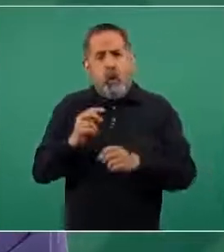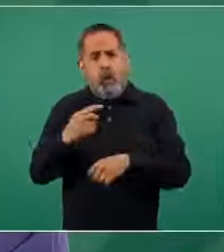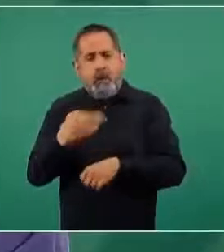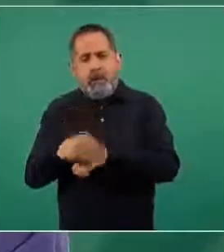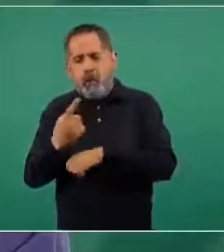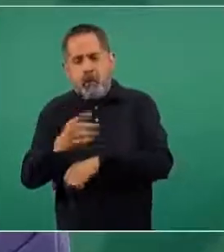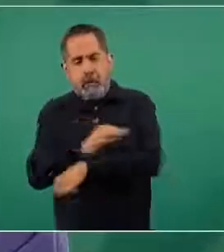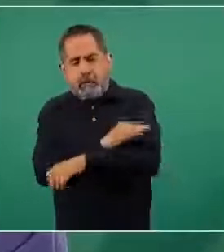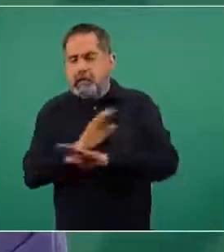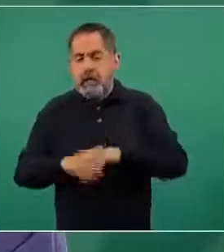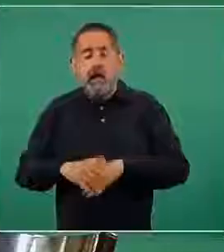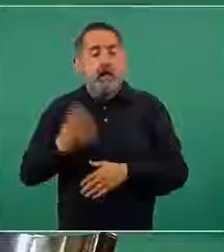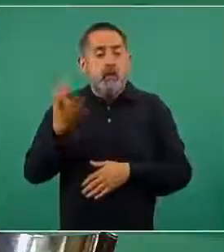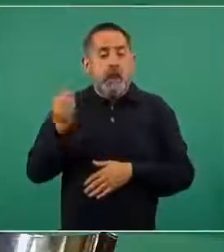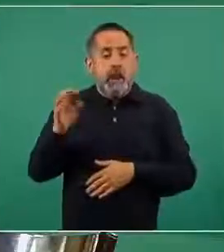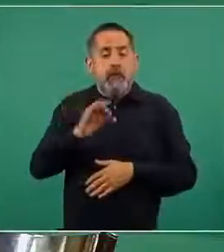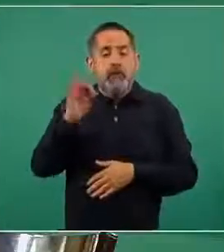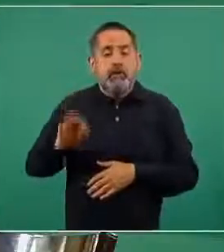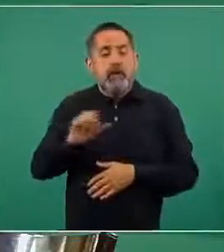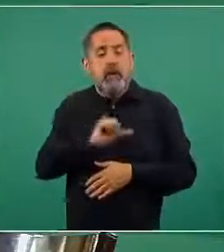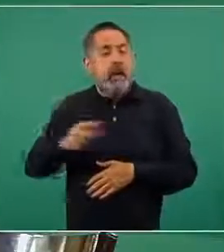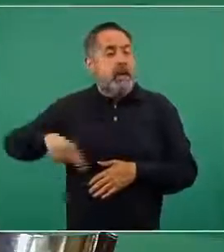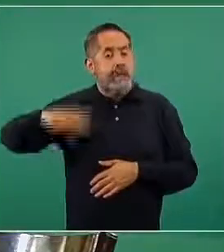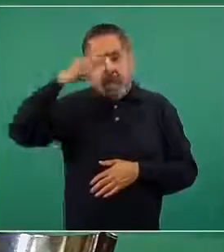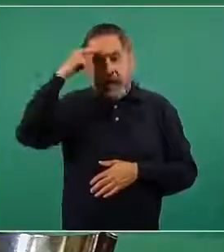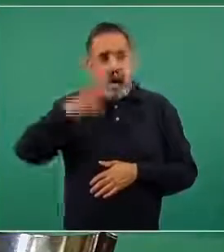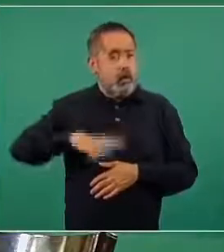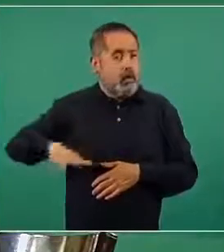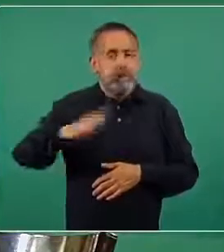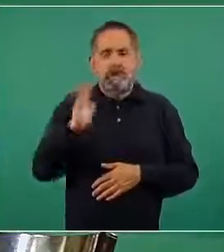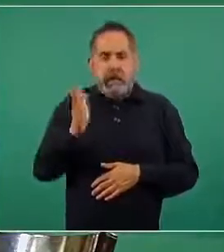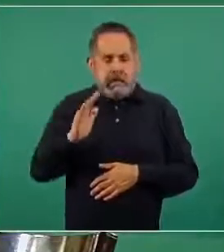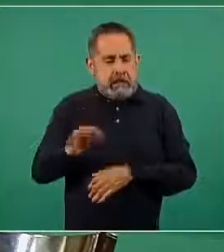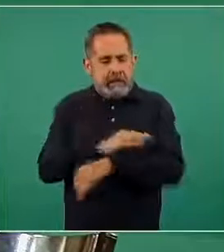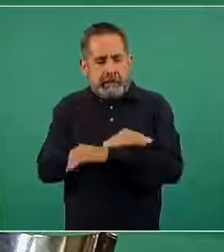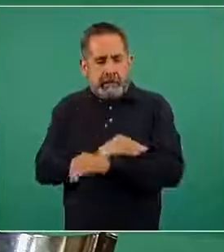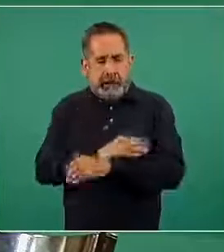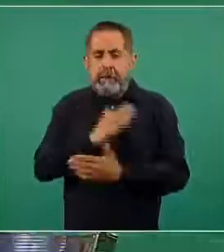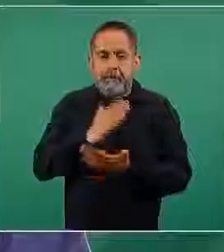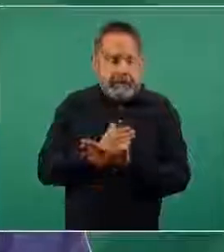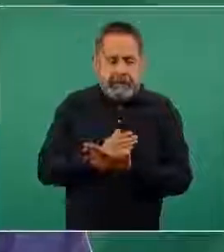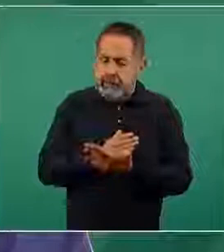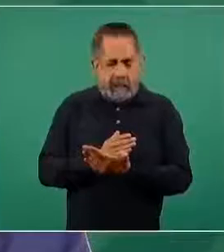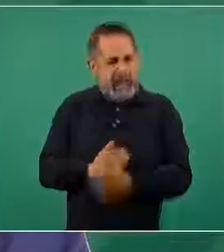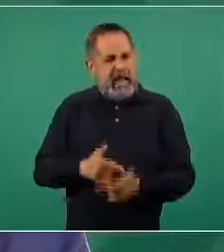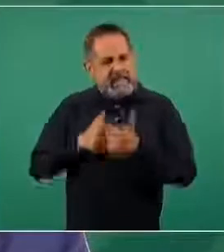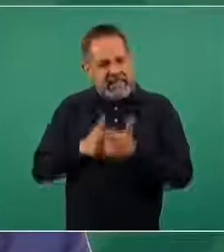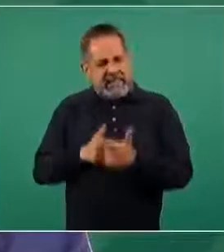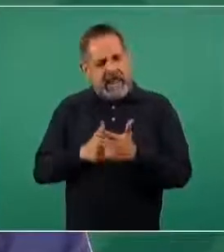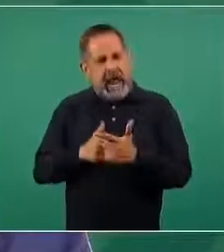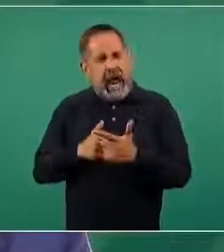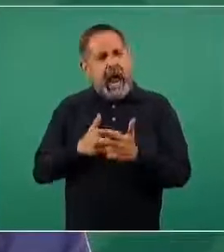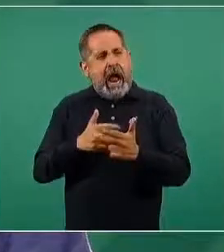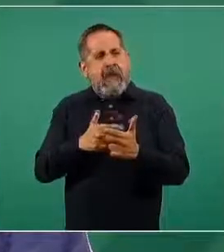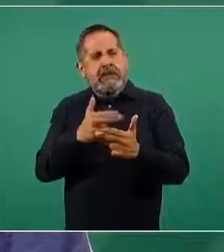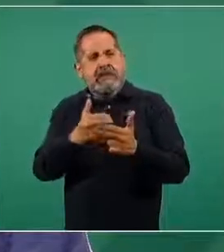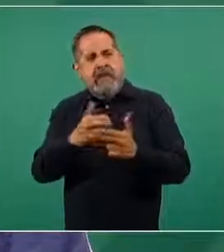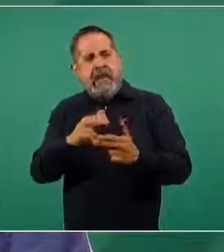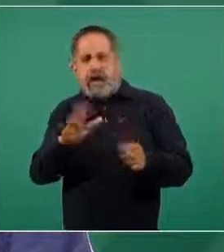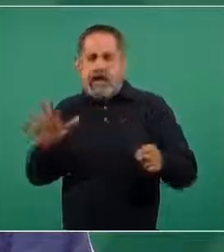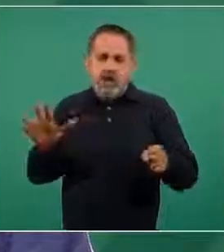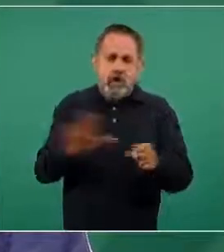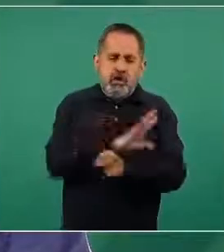Hemos vacunado a más del 9% de la población mexicana y seguiremos, no nos detendremos hasta tener al 100% de la